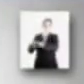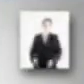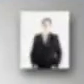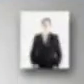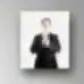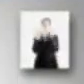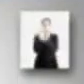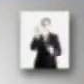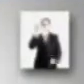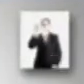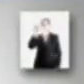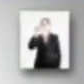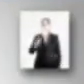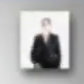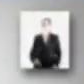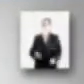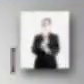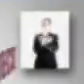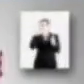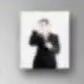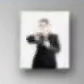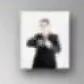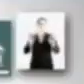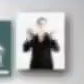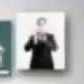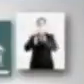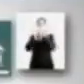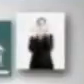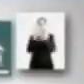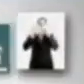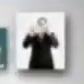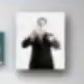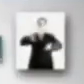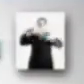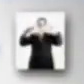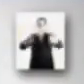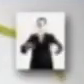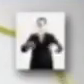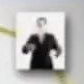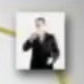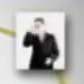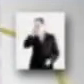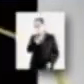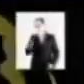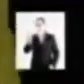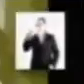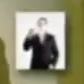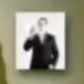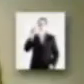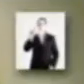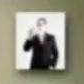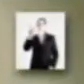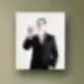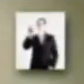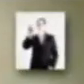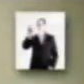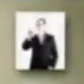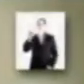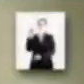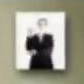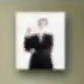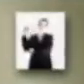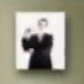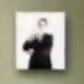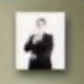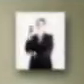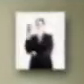hacia determinados objetivos. Entonces yo voy a votar nulo porque estoy en absoluto desacuerdo con tres cosas. En primer